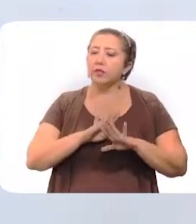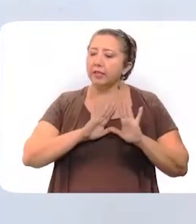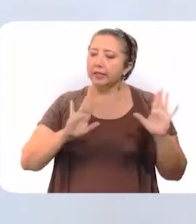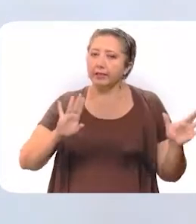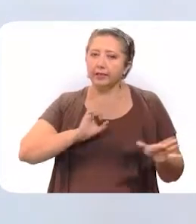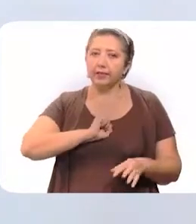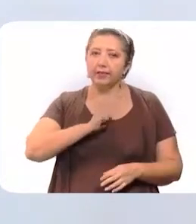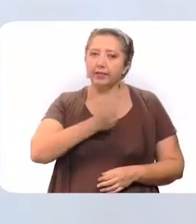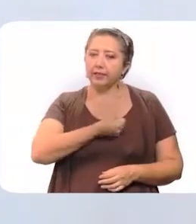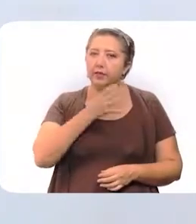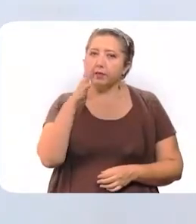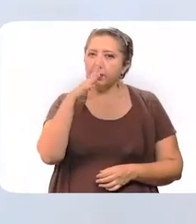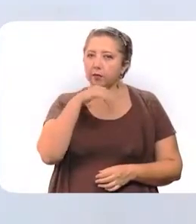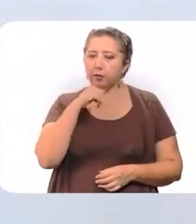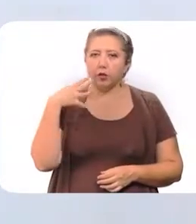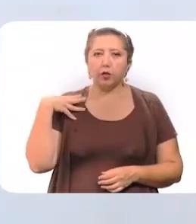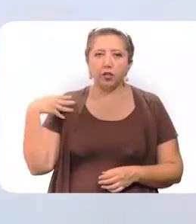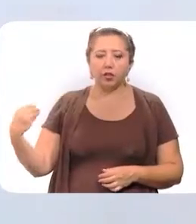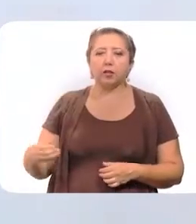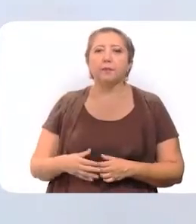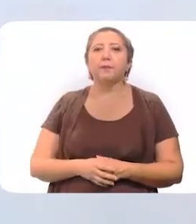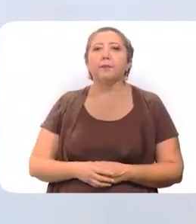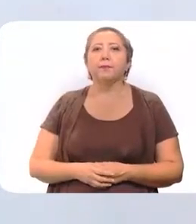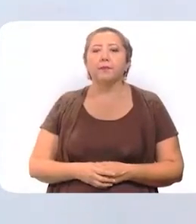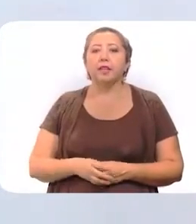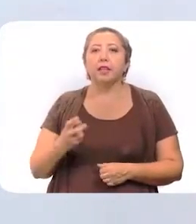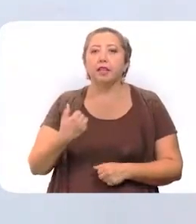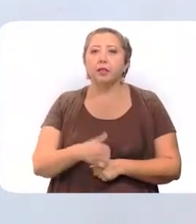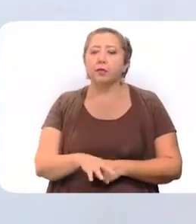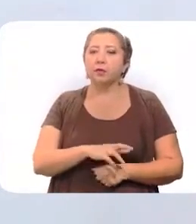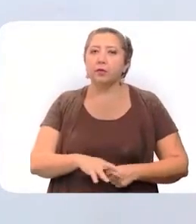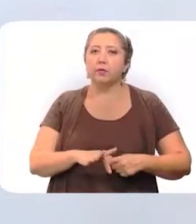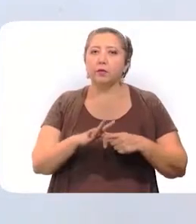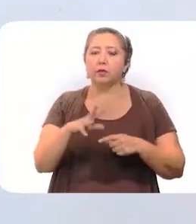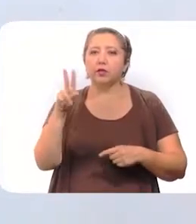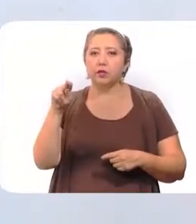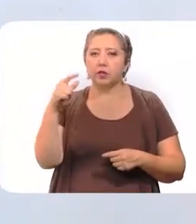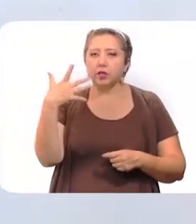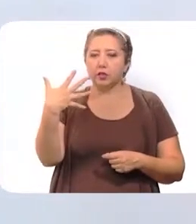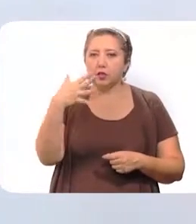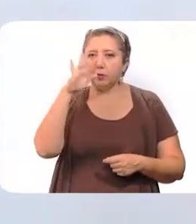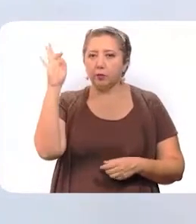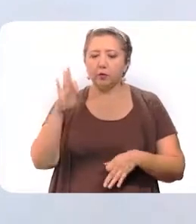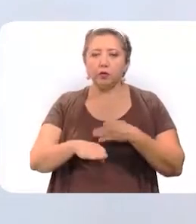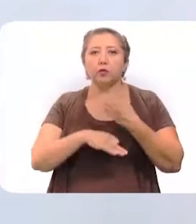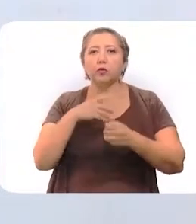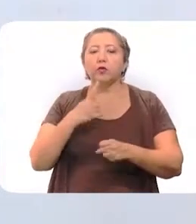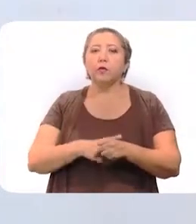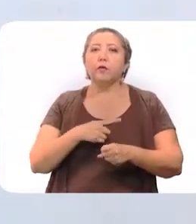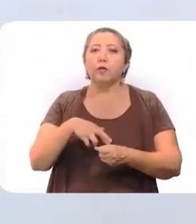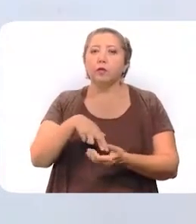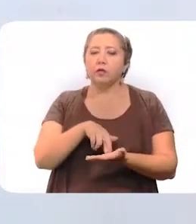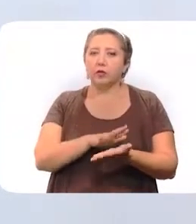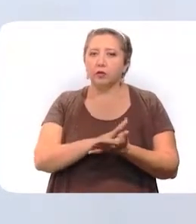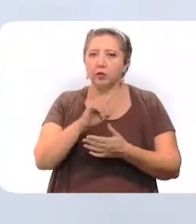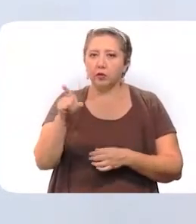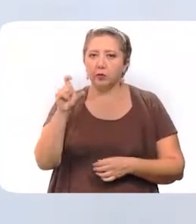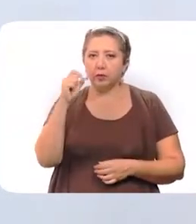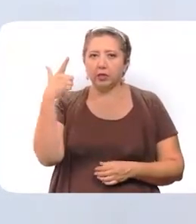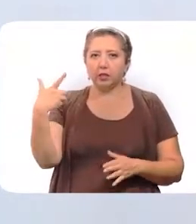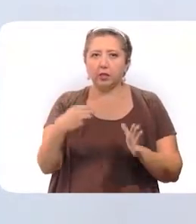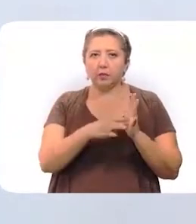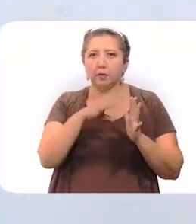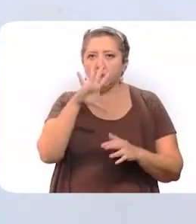recuperaron, no presentan síntomas ni pueden contagiar. Esta cifra representa el 85% del total de contagios registrados que son